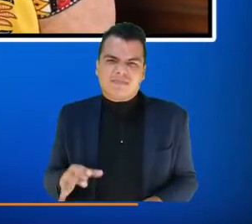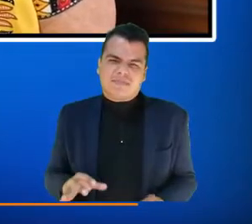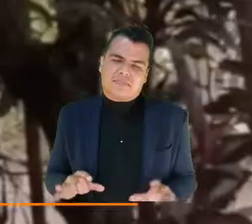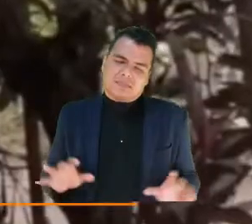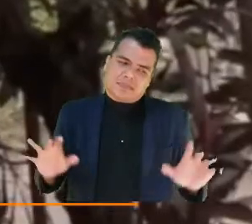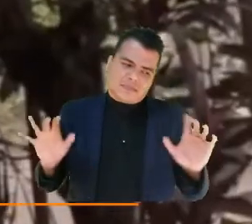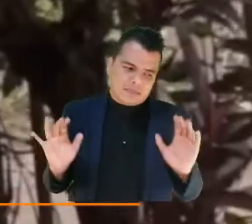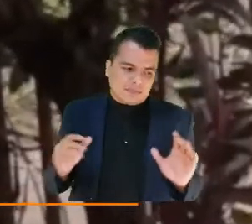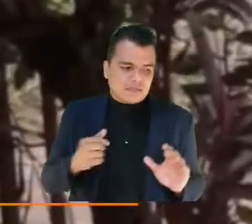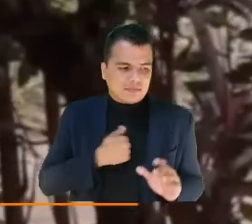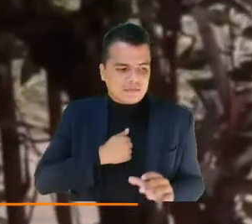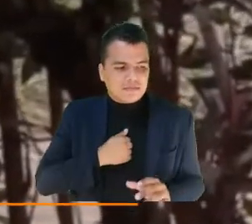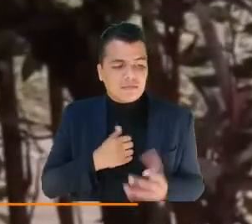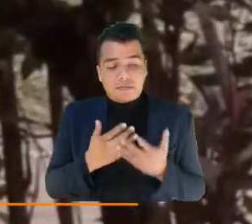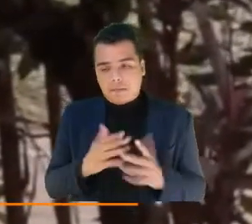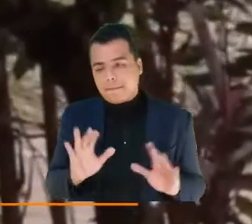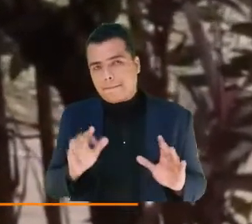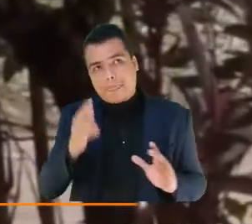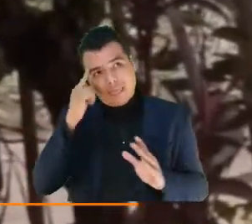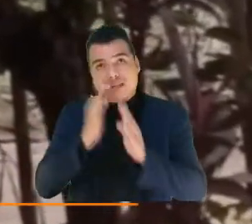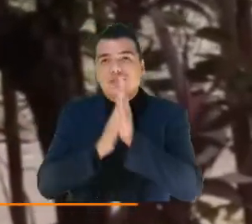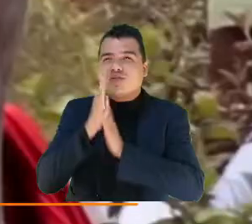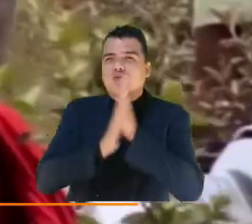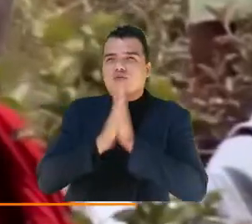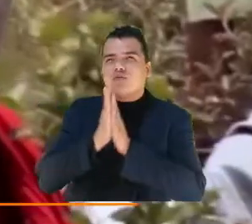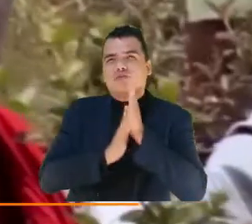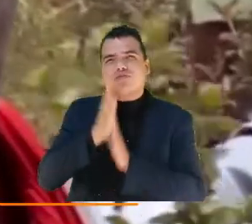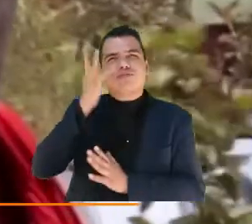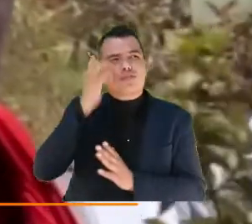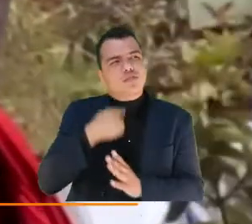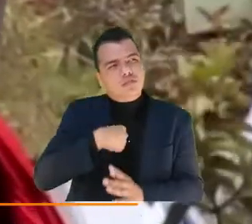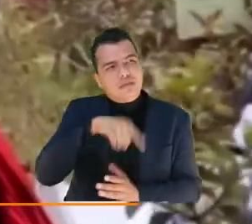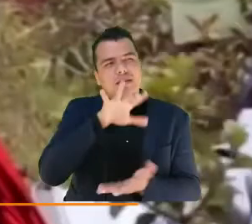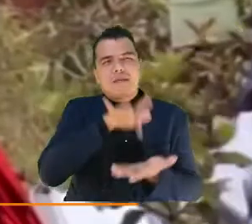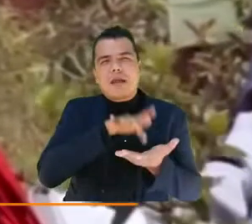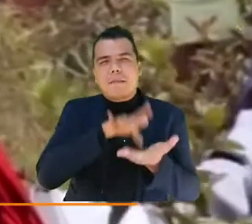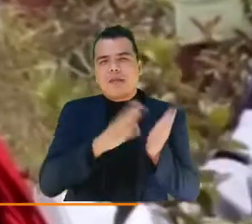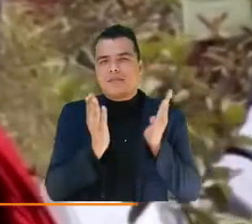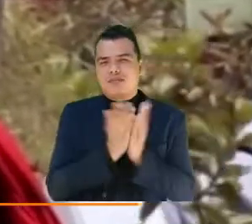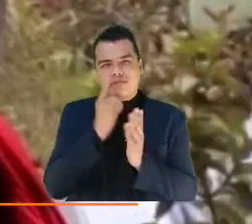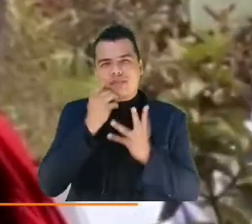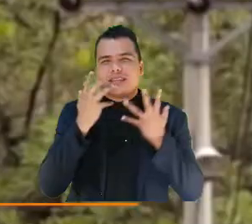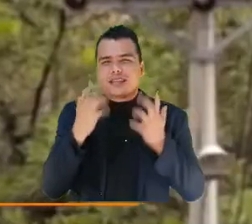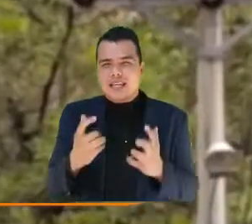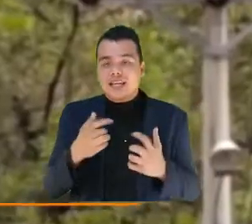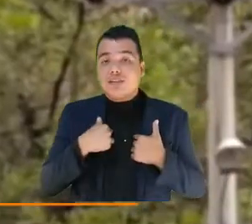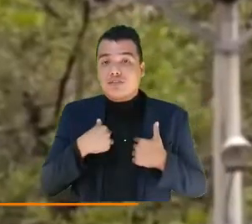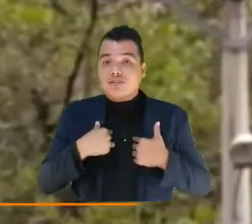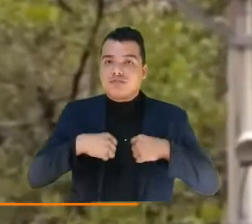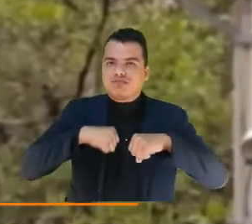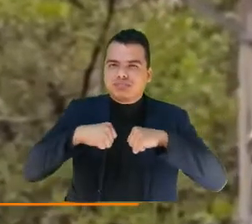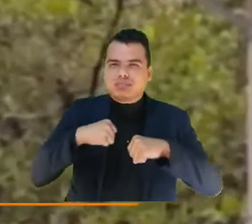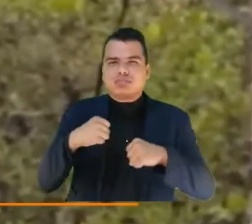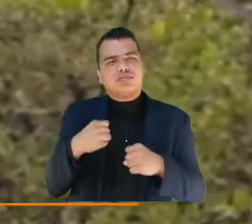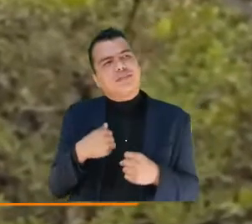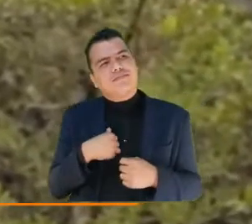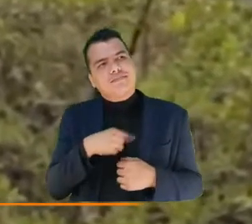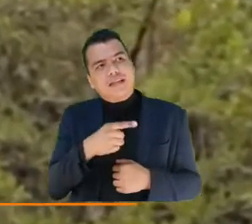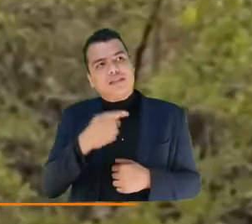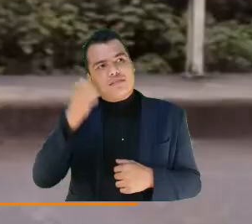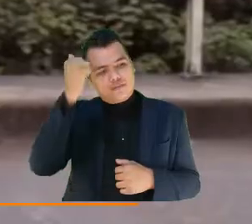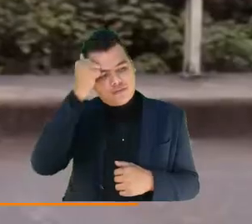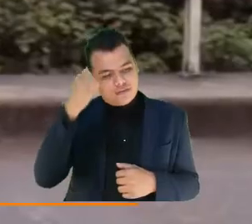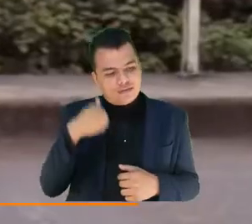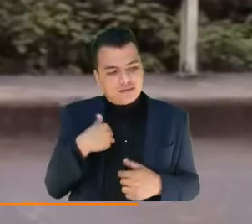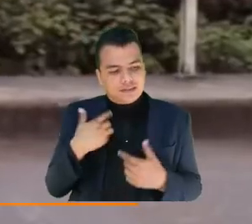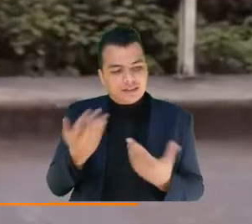doloroso. Ay, me tocó dejar el colegio, yo me soñaba yendo a mi colegio todos los días, me soñaba que el profesor me dejaba fuera del